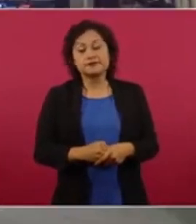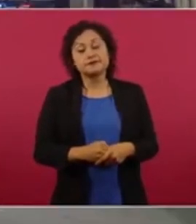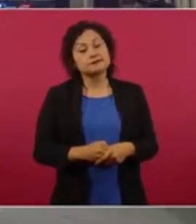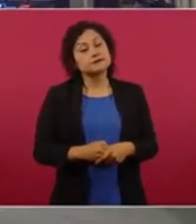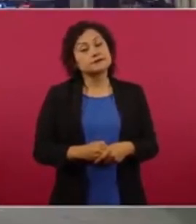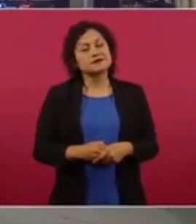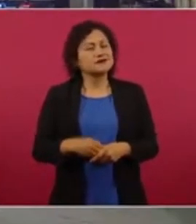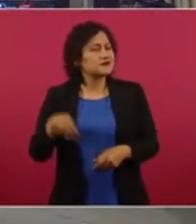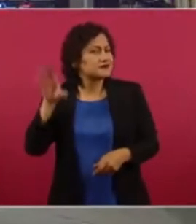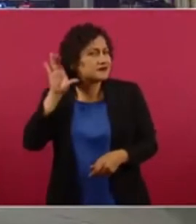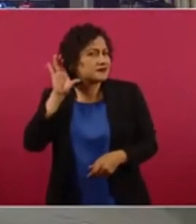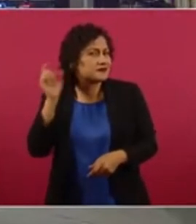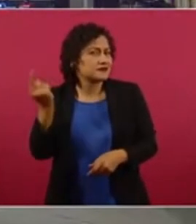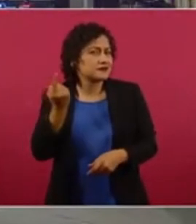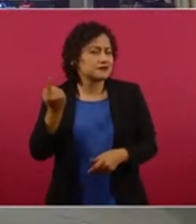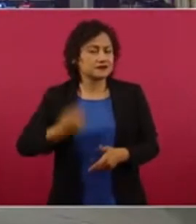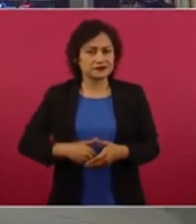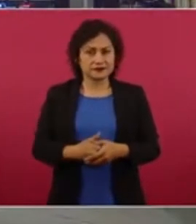¿Cómo?